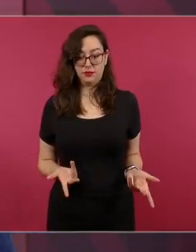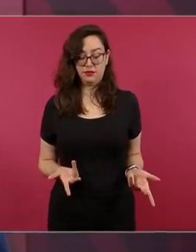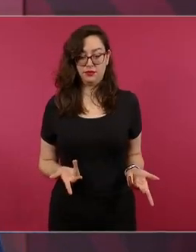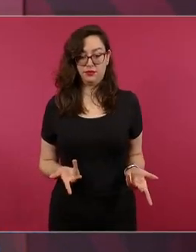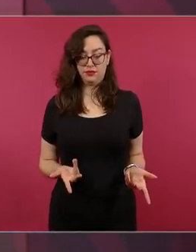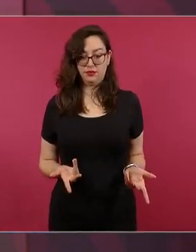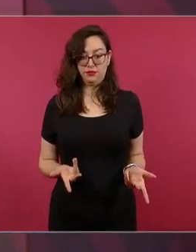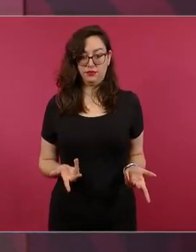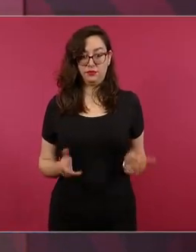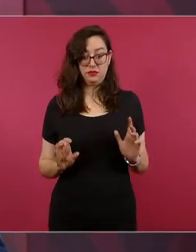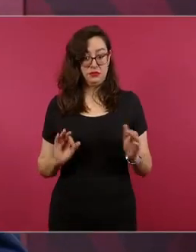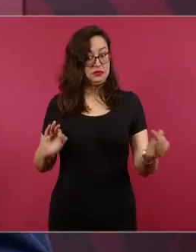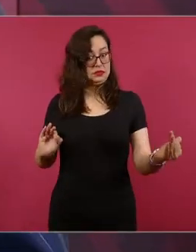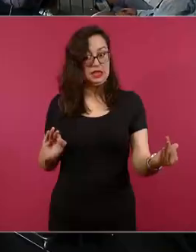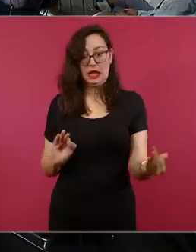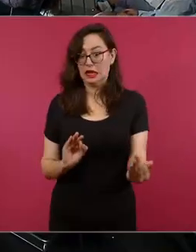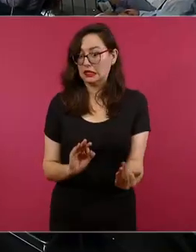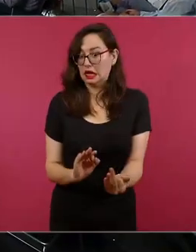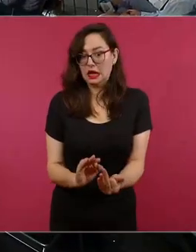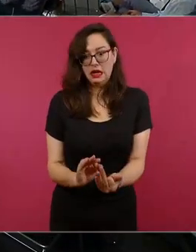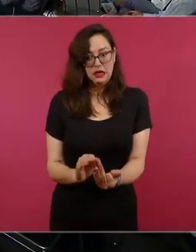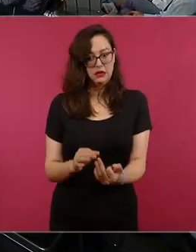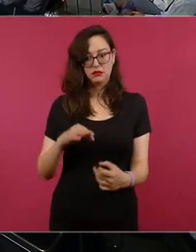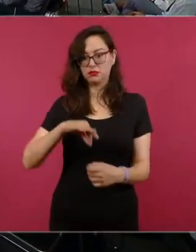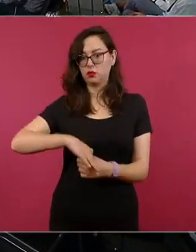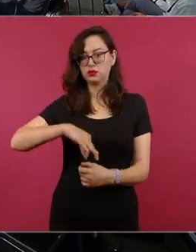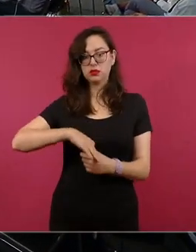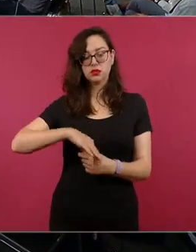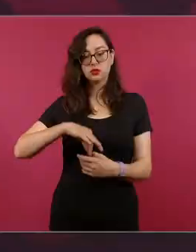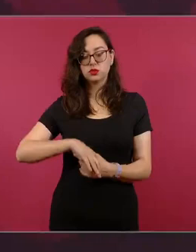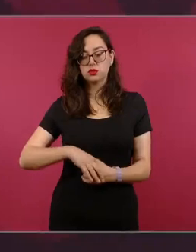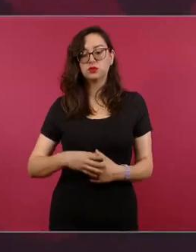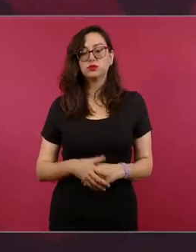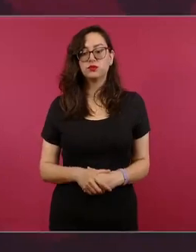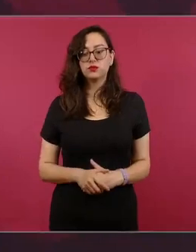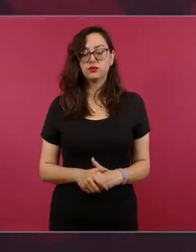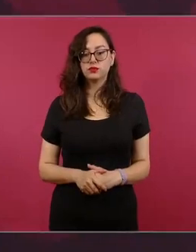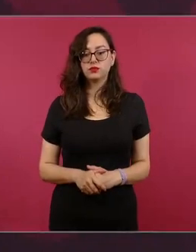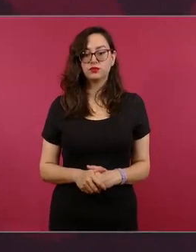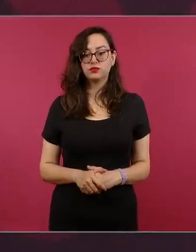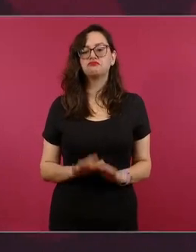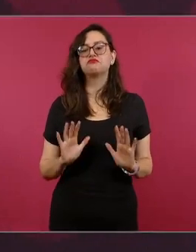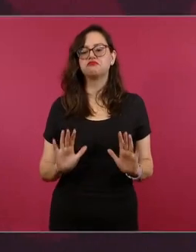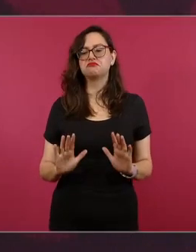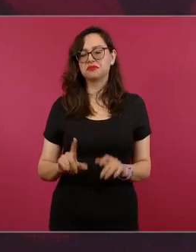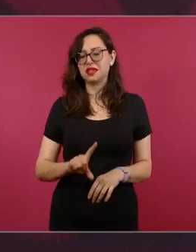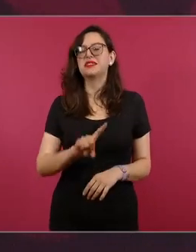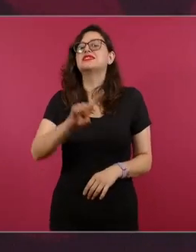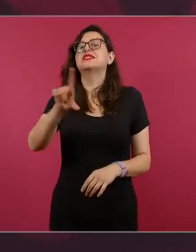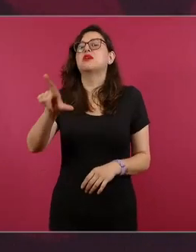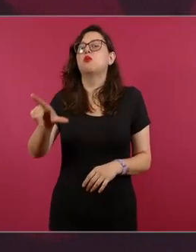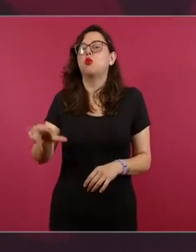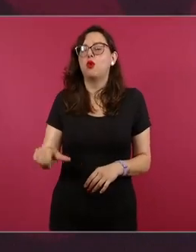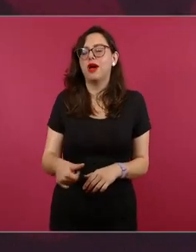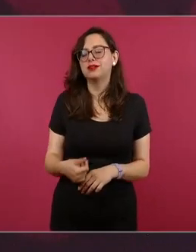hasta menos, ya pasará, diría mi paisano